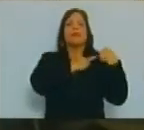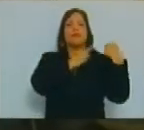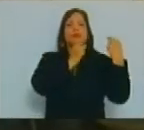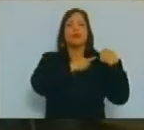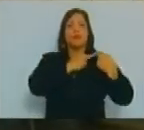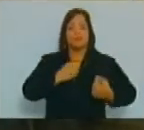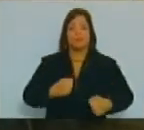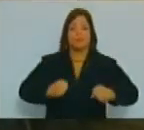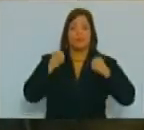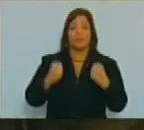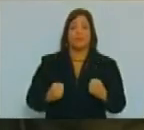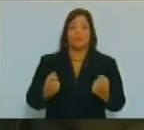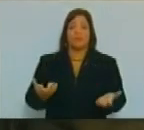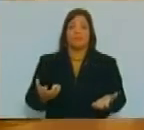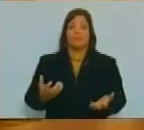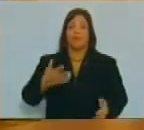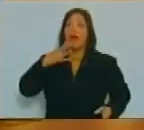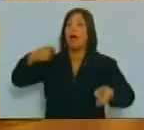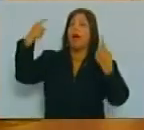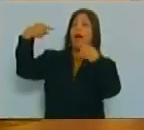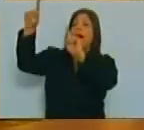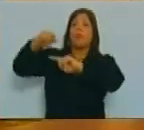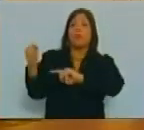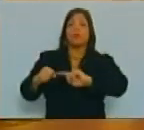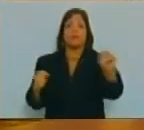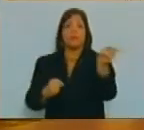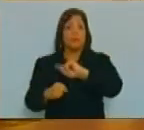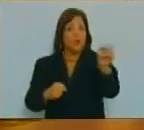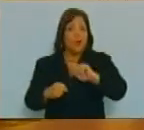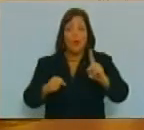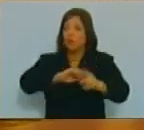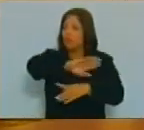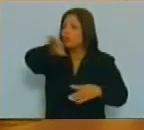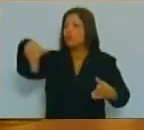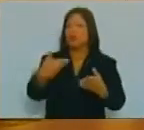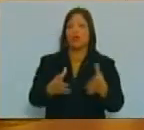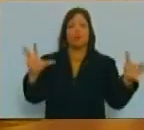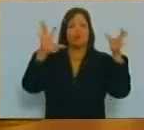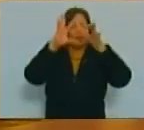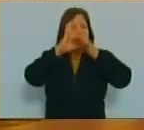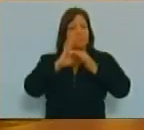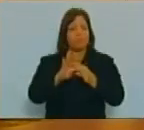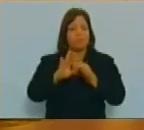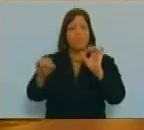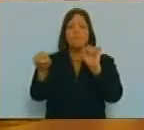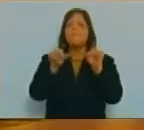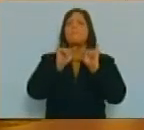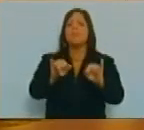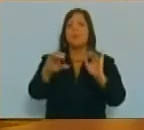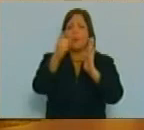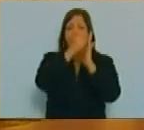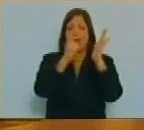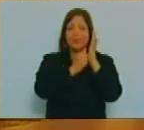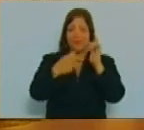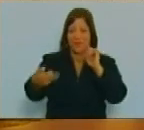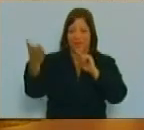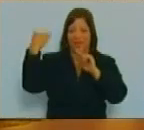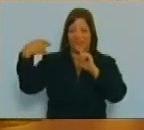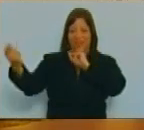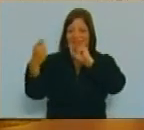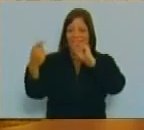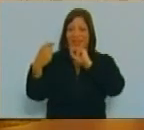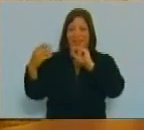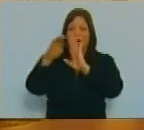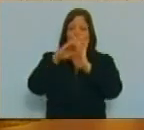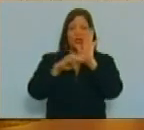de la seguridad ese mismo artículo de batido aquí en la asamblea nacional